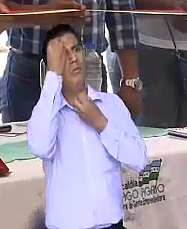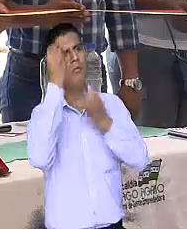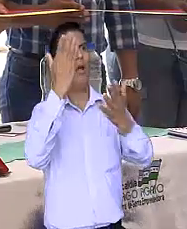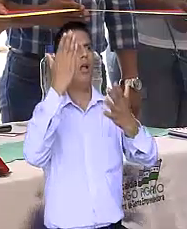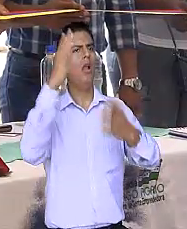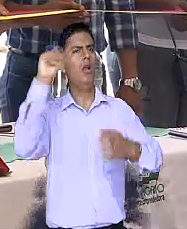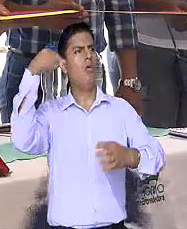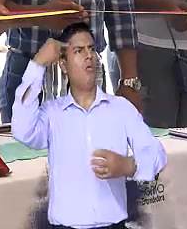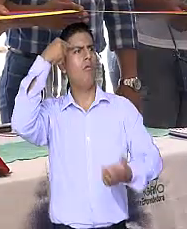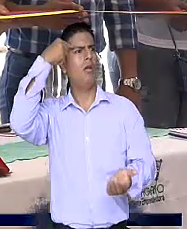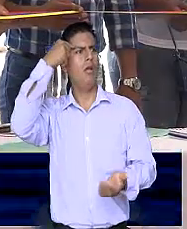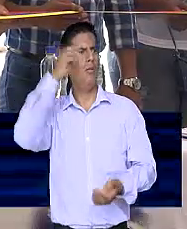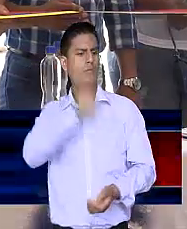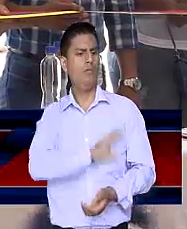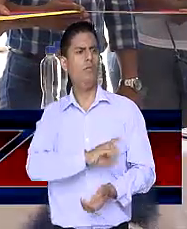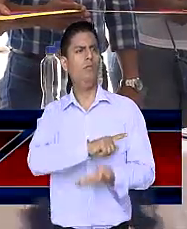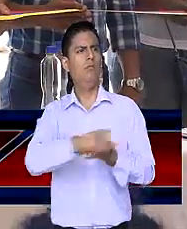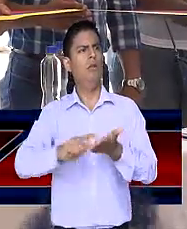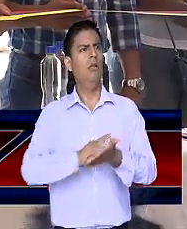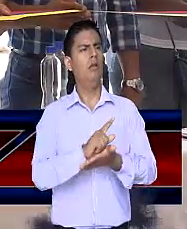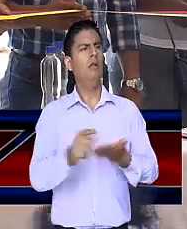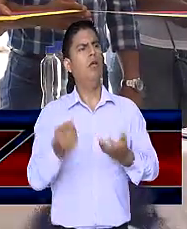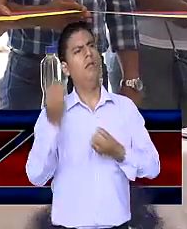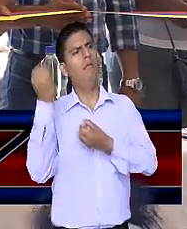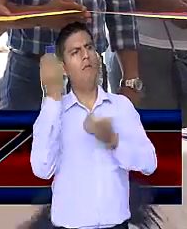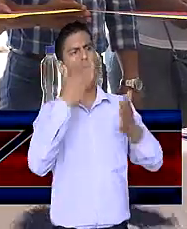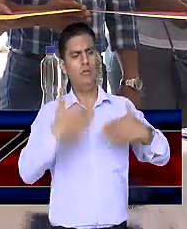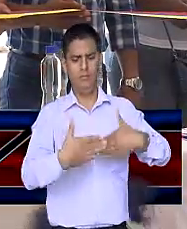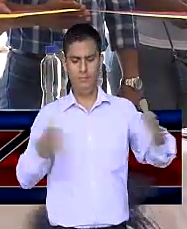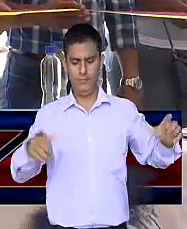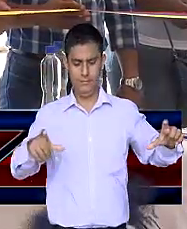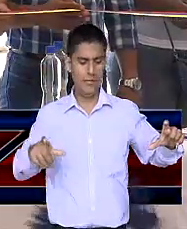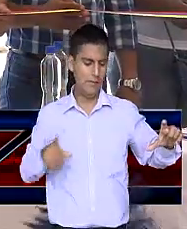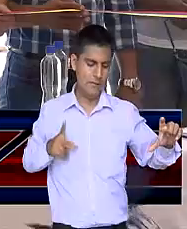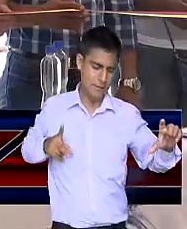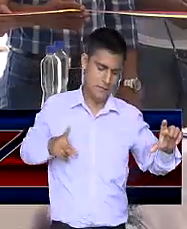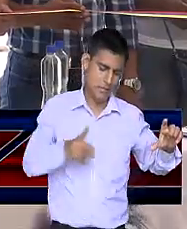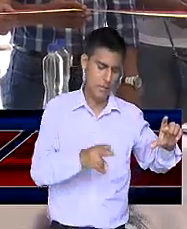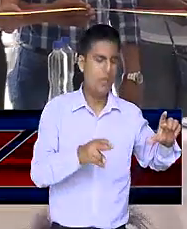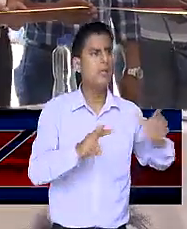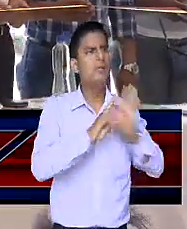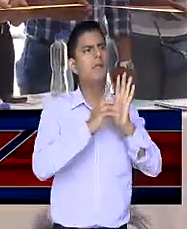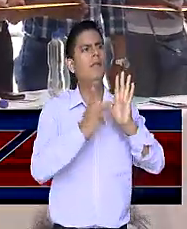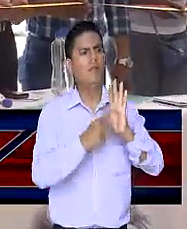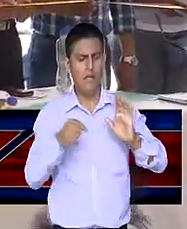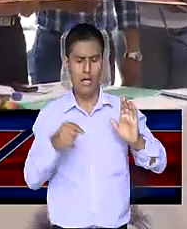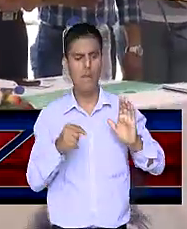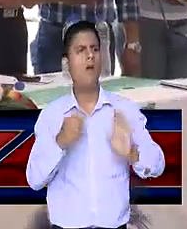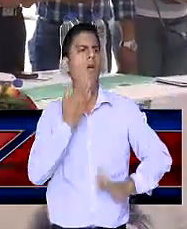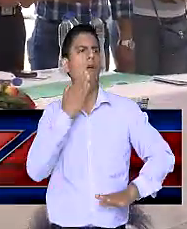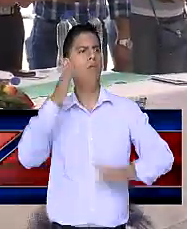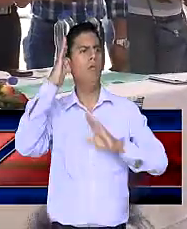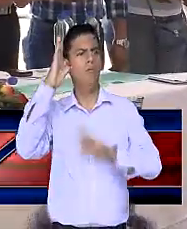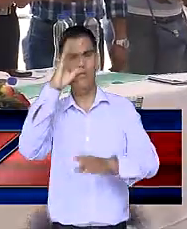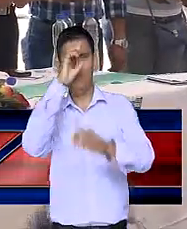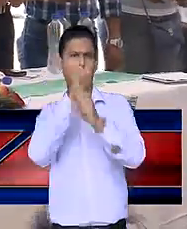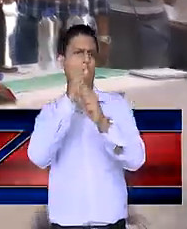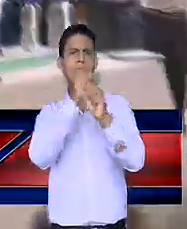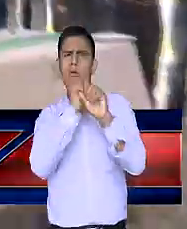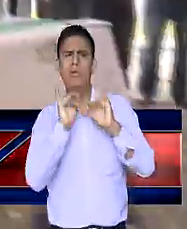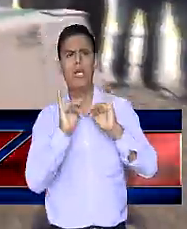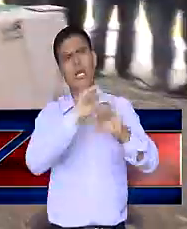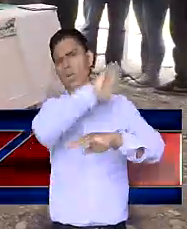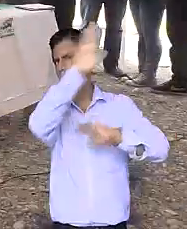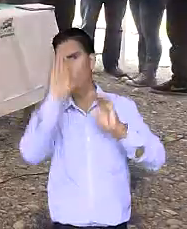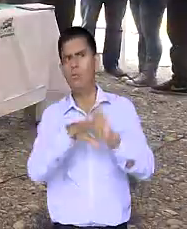del gobierno autónomo centralizado municipal, cortar esta cinta como una señal de compromiso y de trabajo